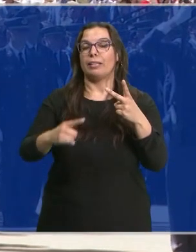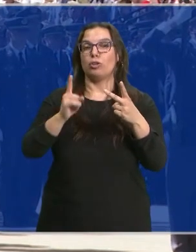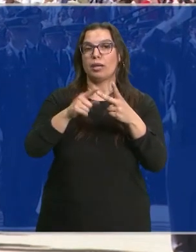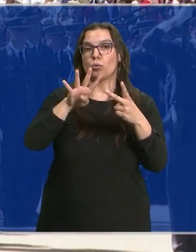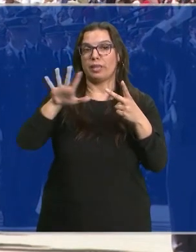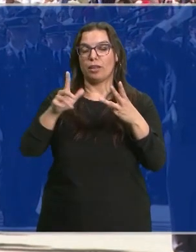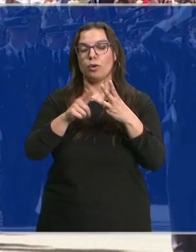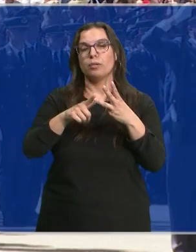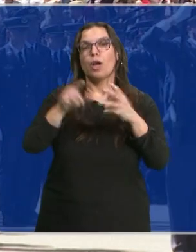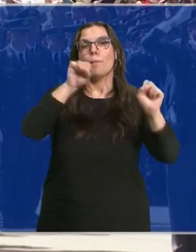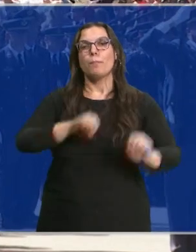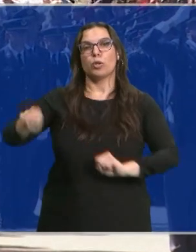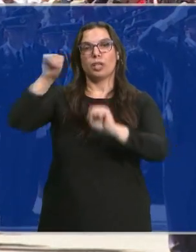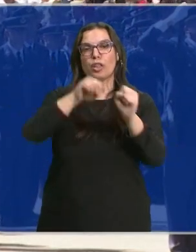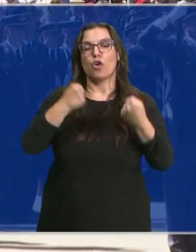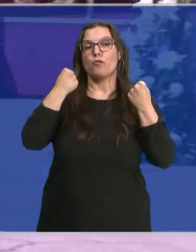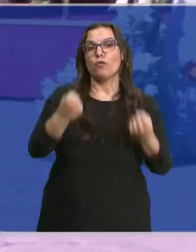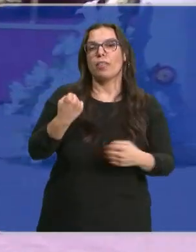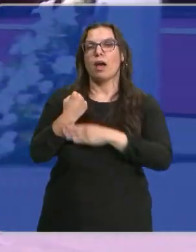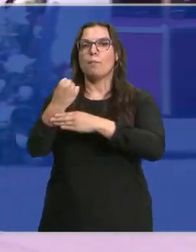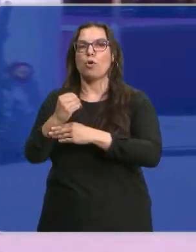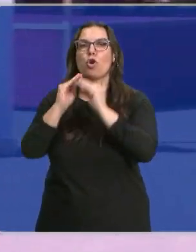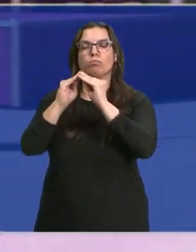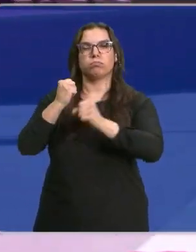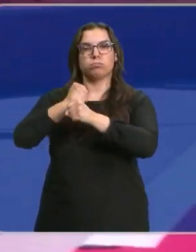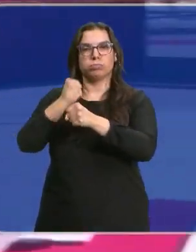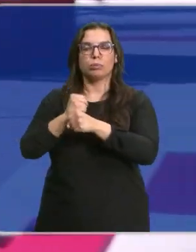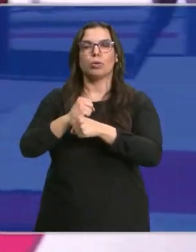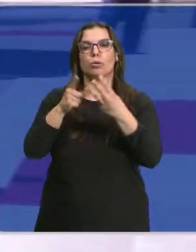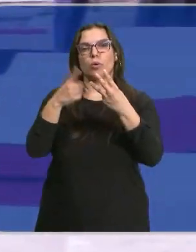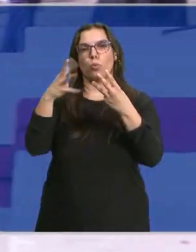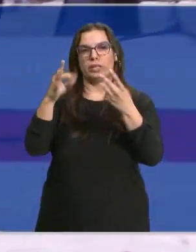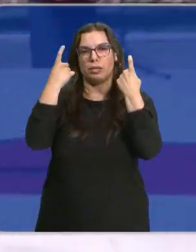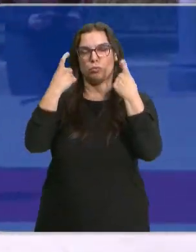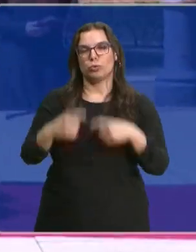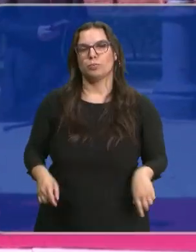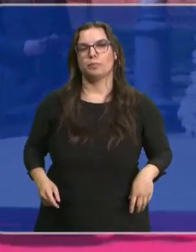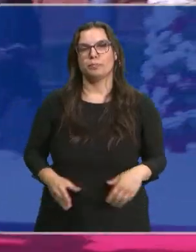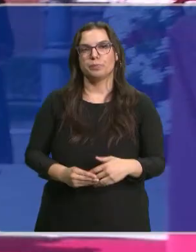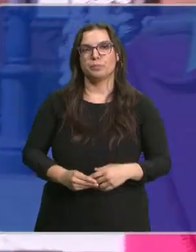45 alumnos y protección de la fuerza y apoyo a las operaciones con 40 alumnos.